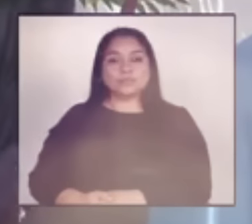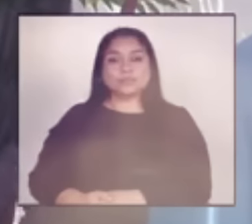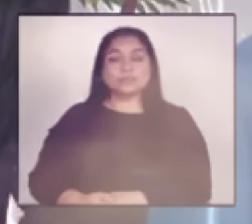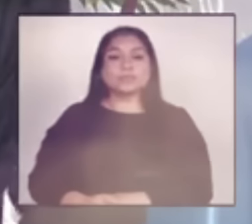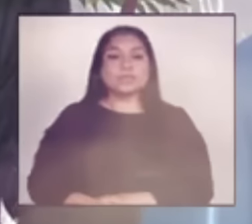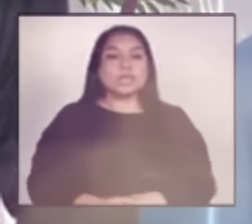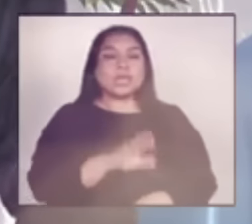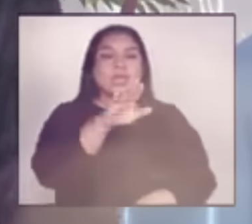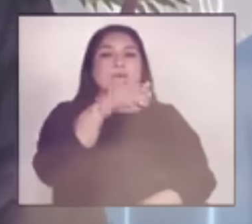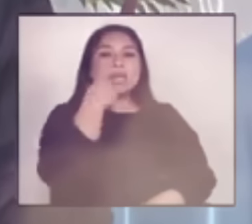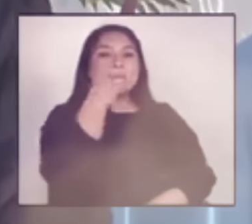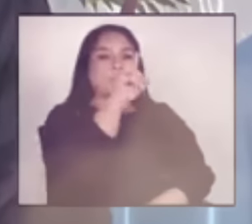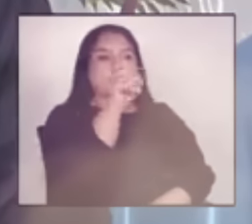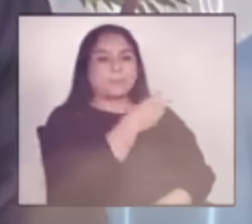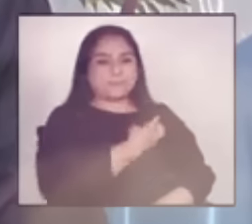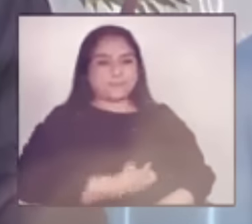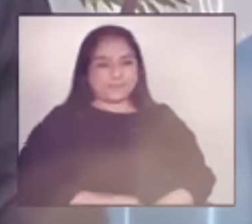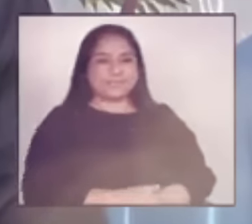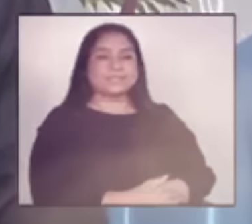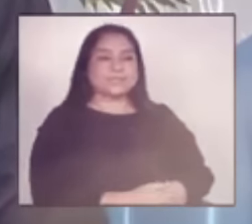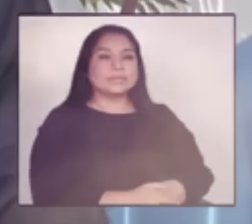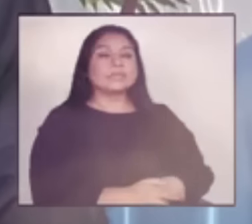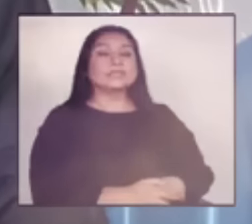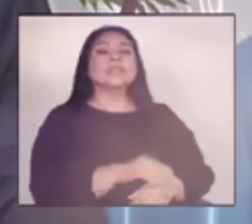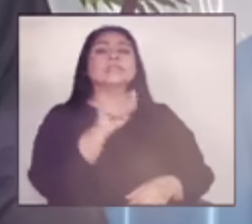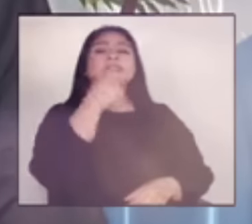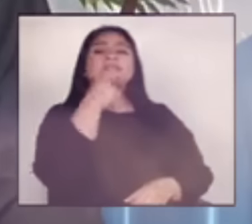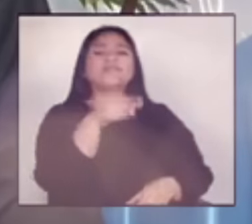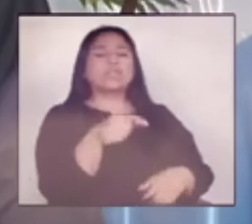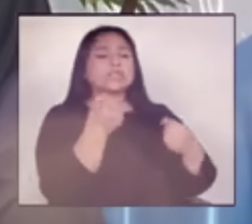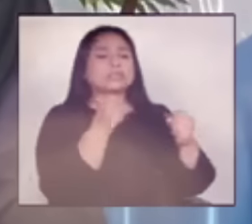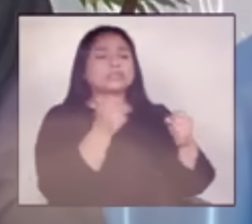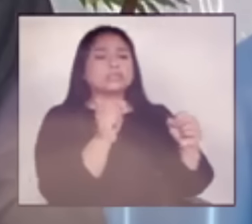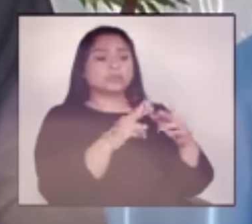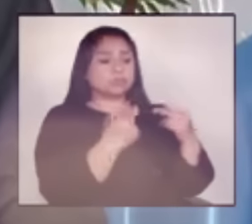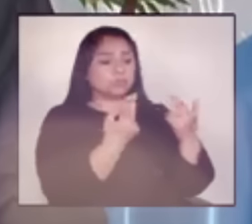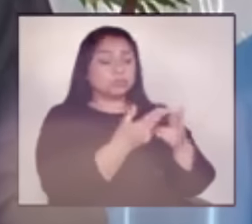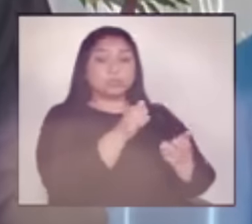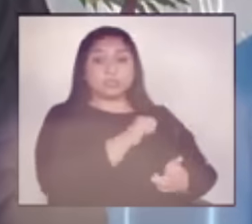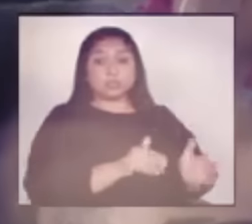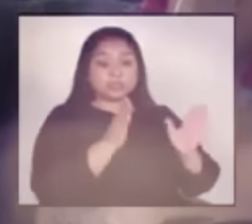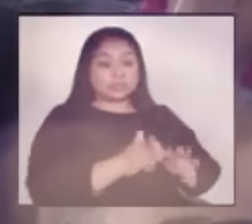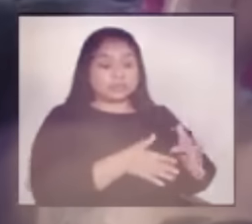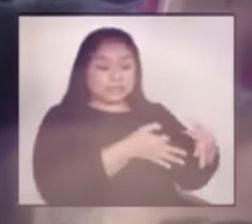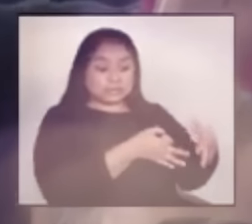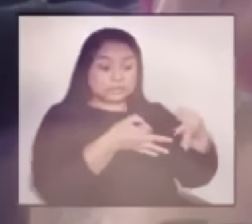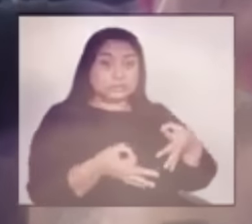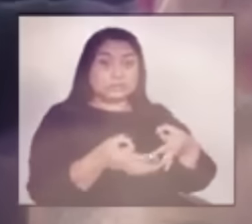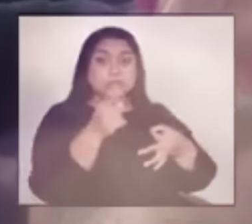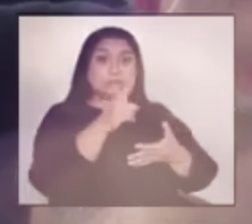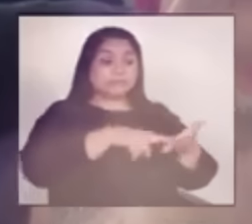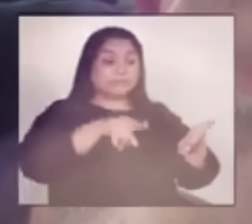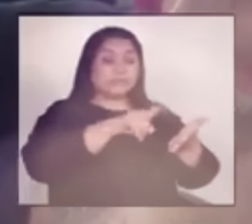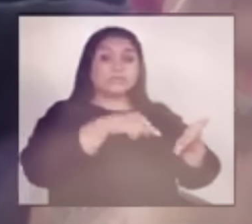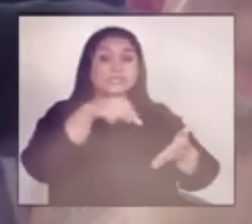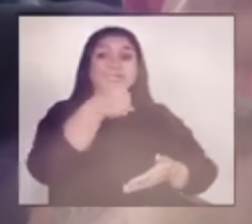Buenas tardes, gracias. A Leslie. Se desarrolla una reunión con alcaldes a un día de que sea la elección de la NAM. Y